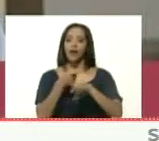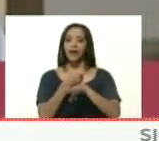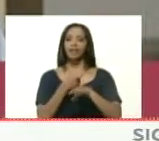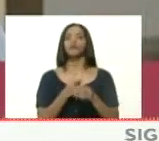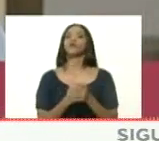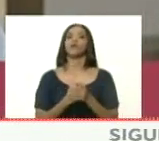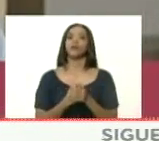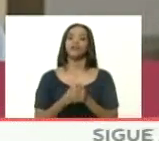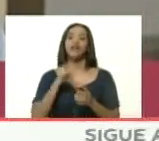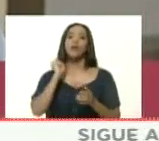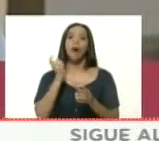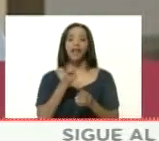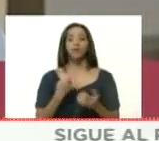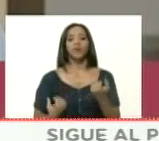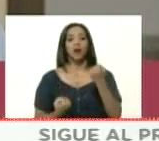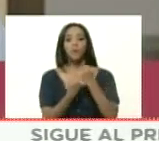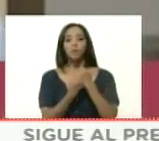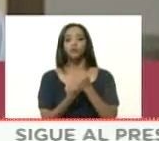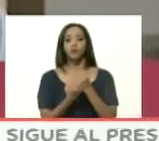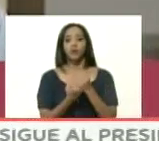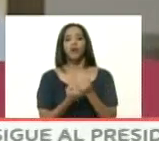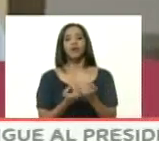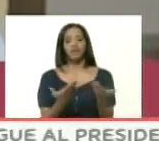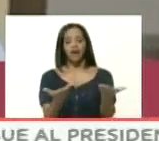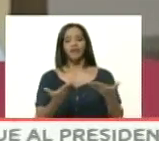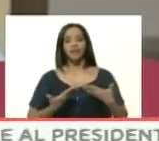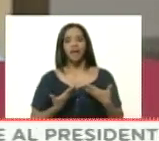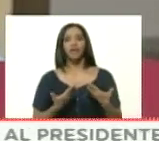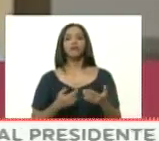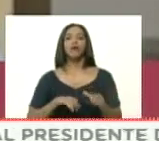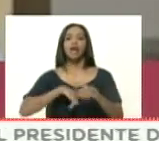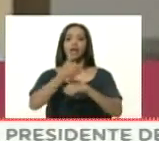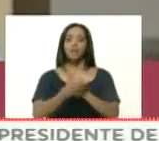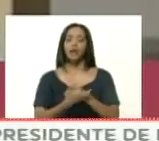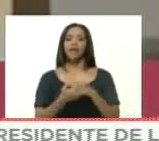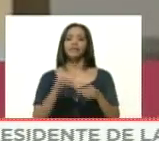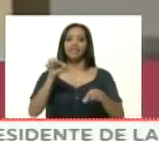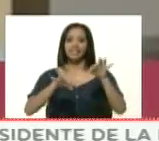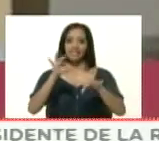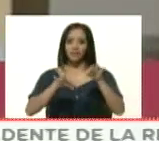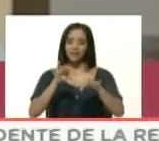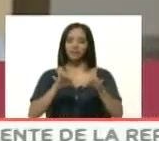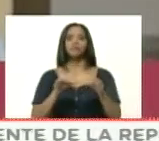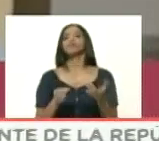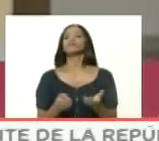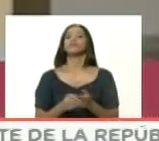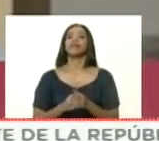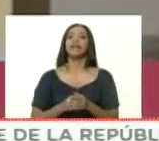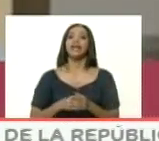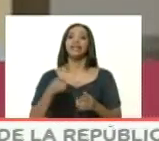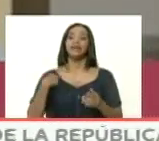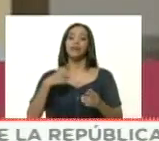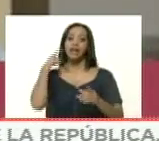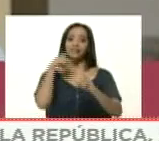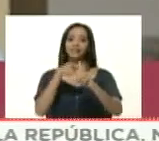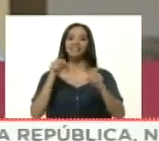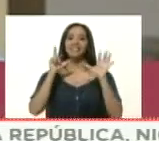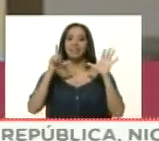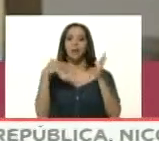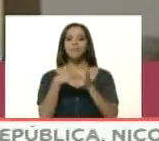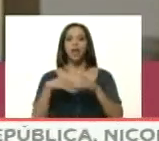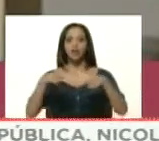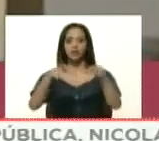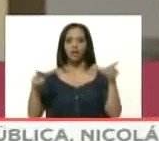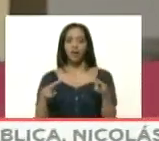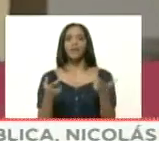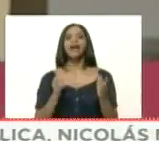José Vázquez de Guárico por el apoyo que ha venido dando al plan de semilla. La meta que tenemos fijada son 7.000 hectáreas de semilla para maíz